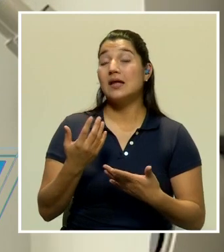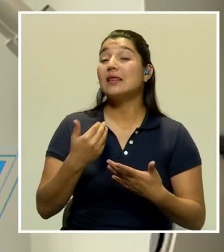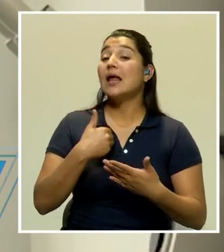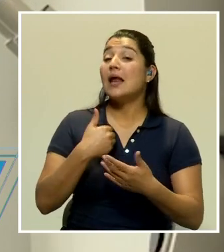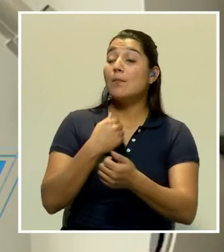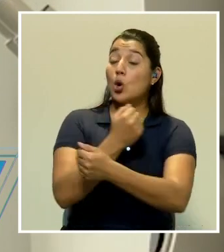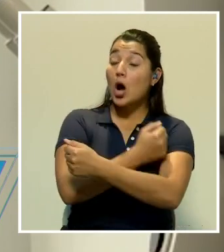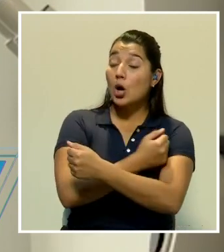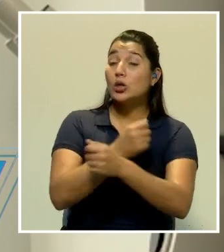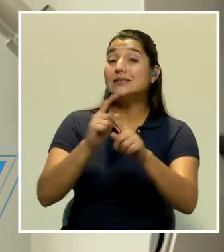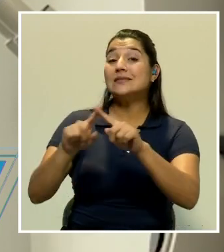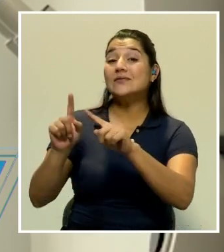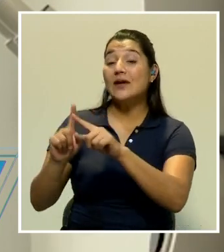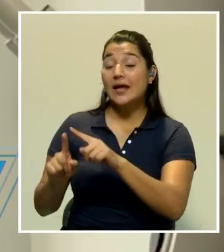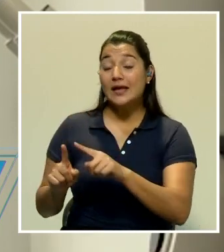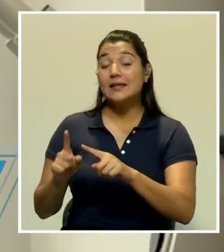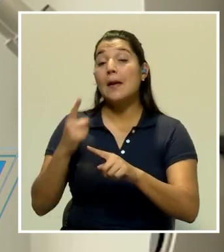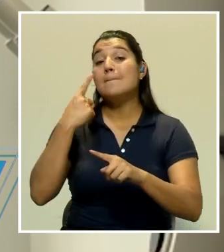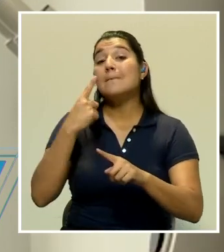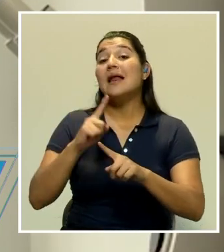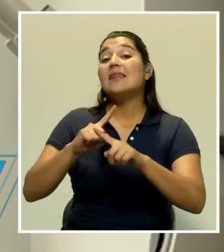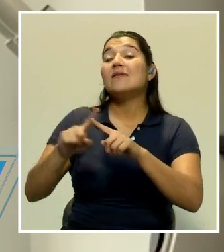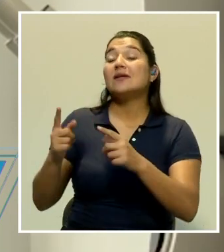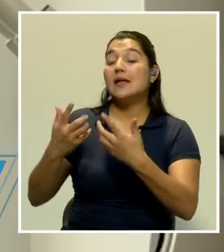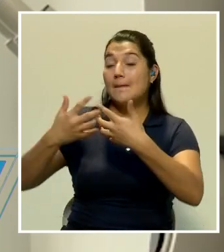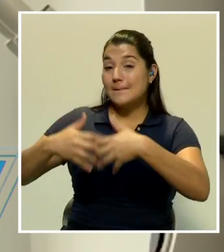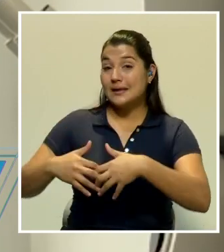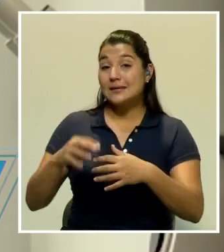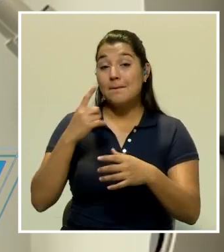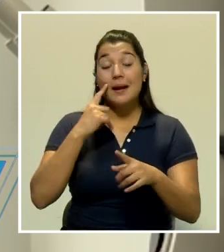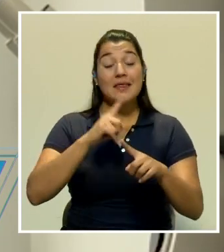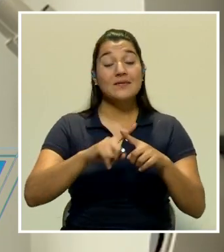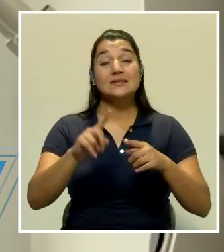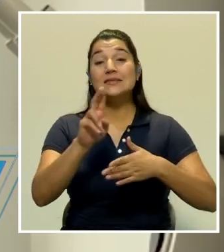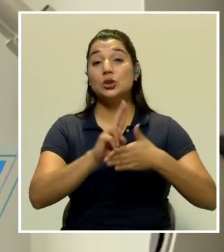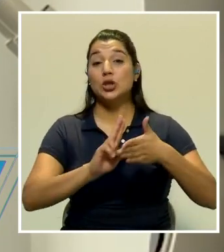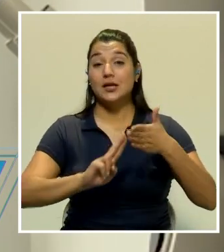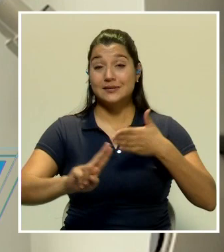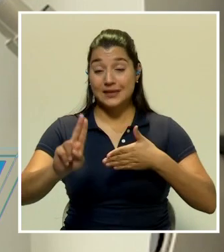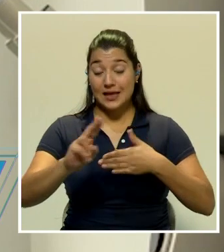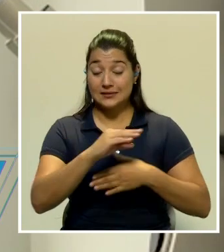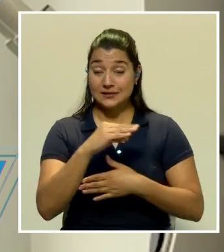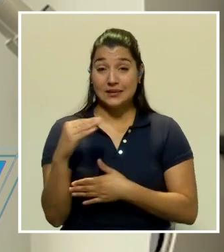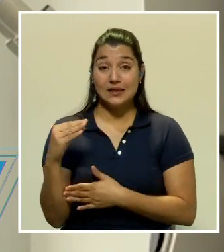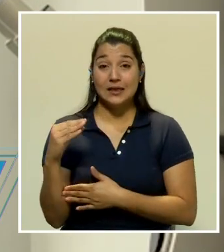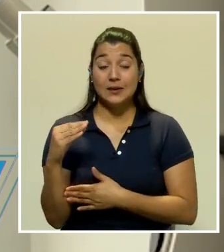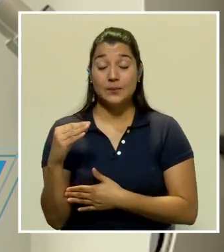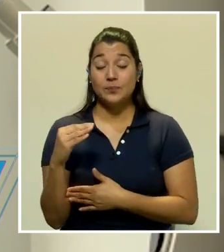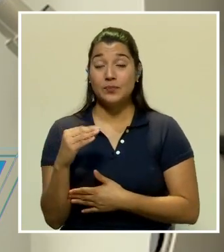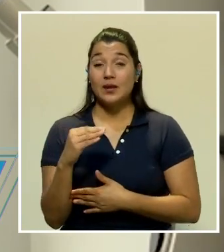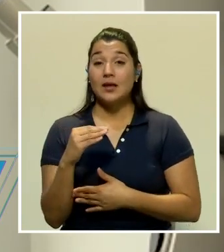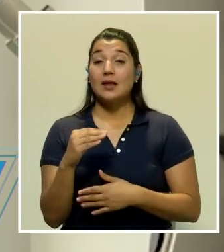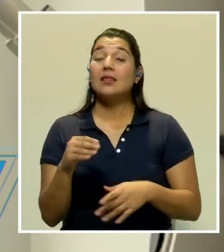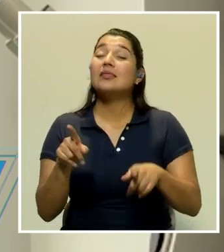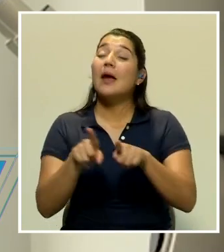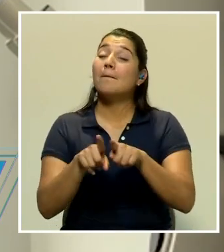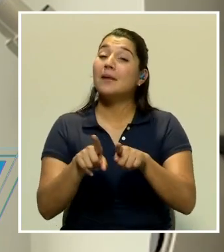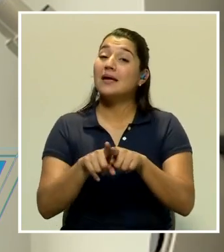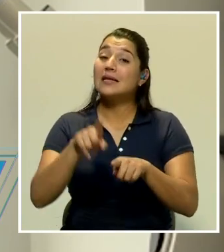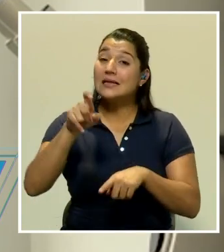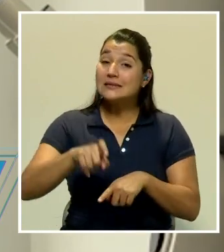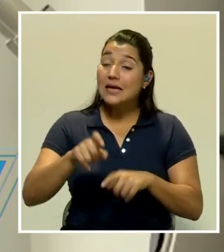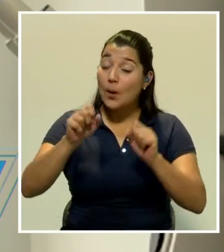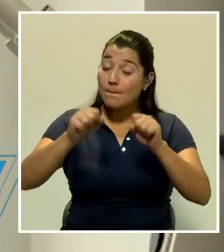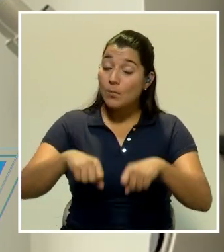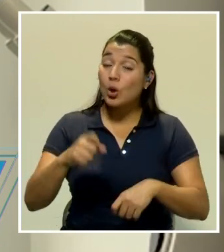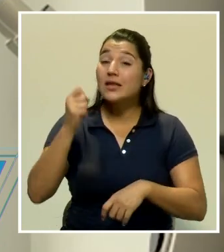vacunas, de distintas empresas, de distintas universidades y es sobre todo necesario